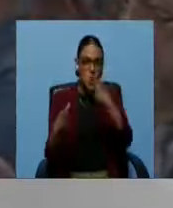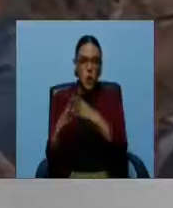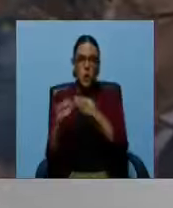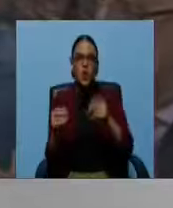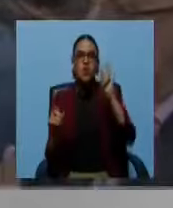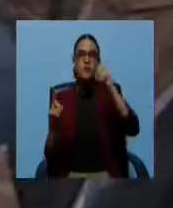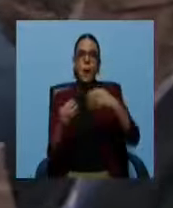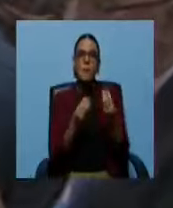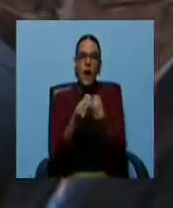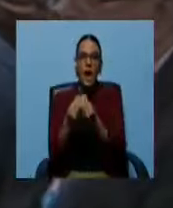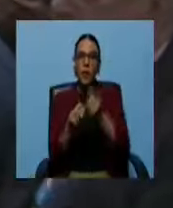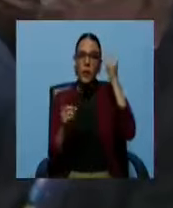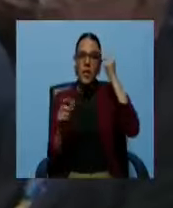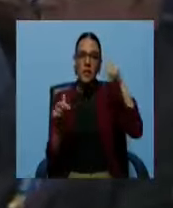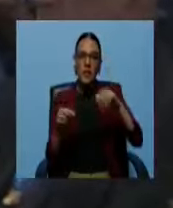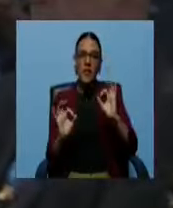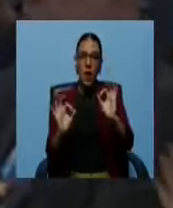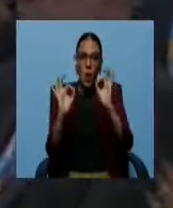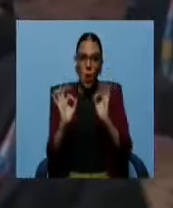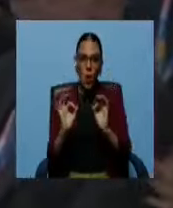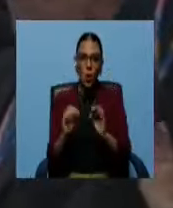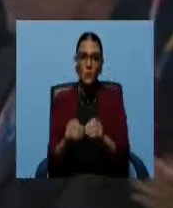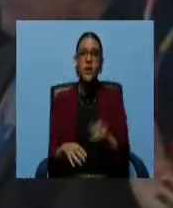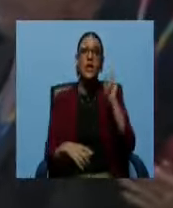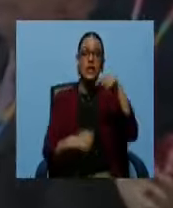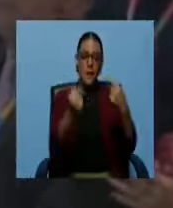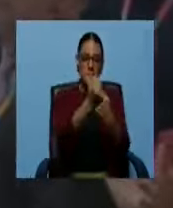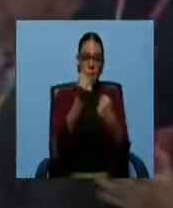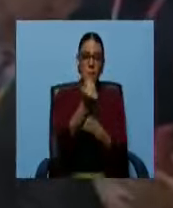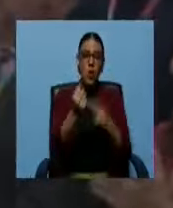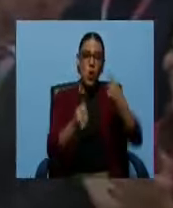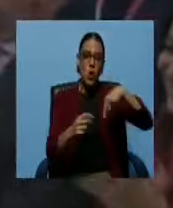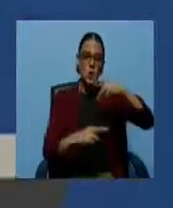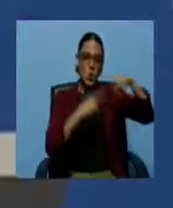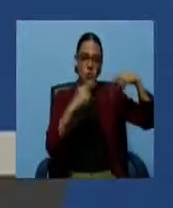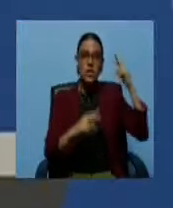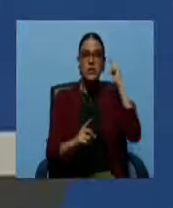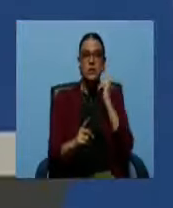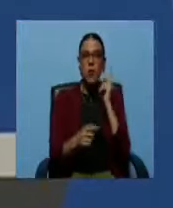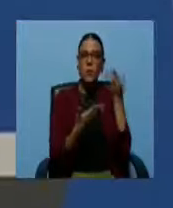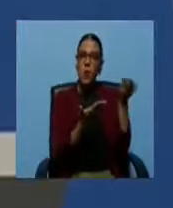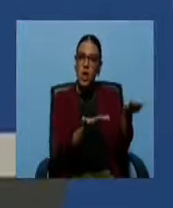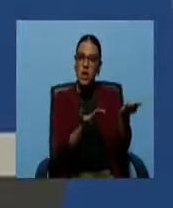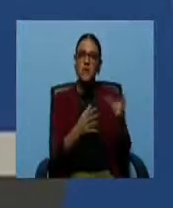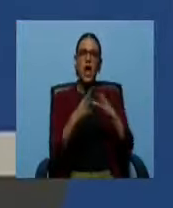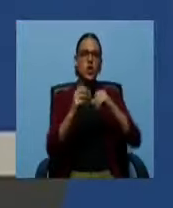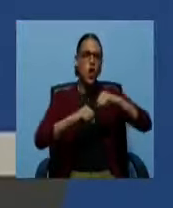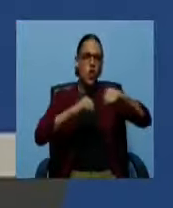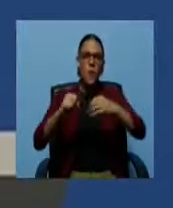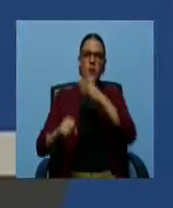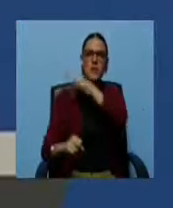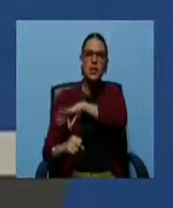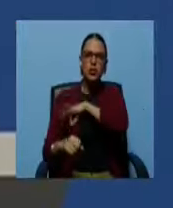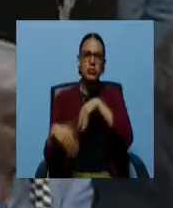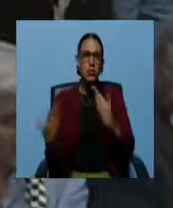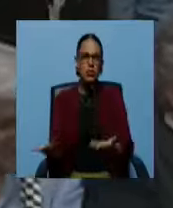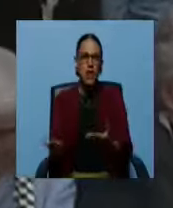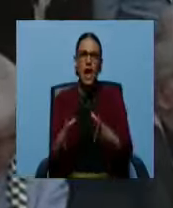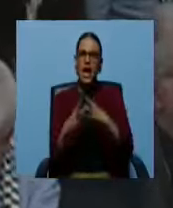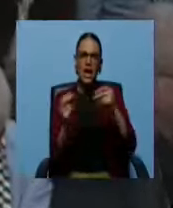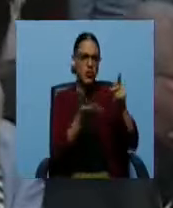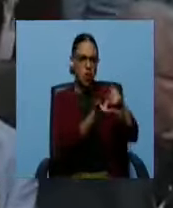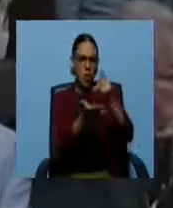acompañan el día de hoy, al gran polo patriótico Simón Bolívar, a los movimientos sociales que han